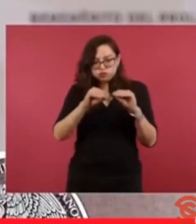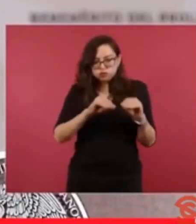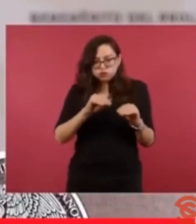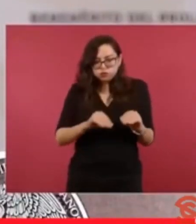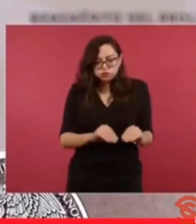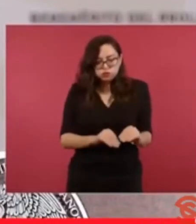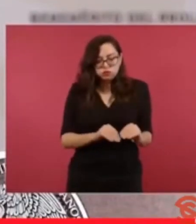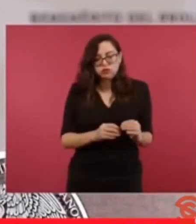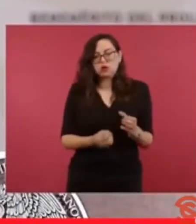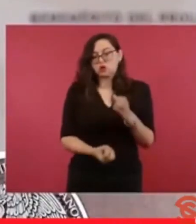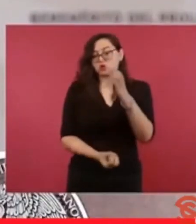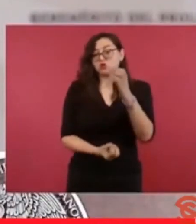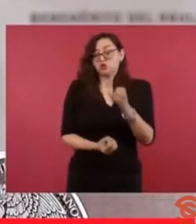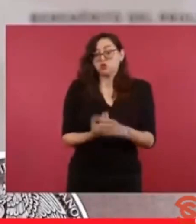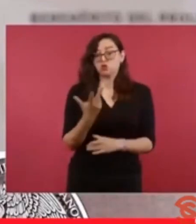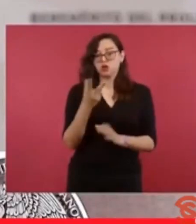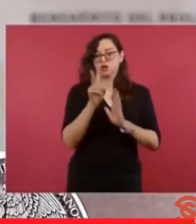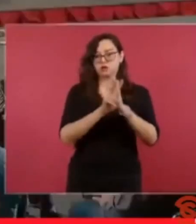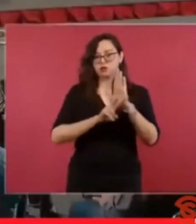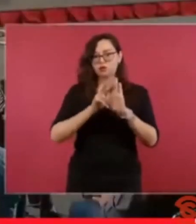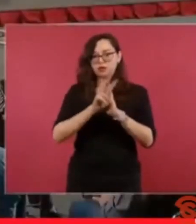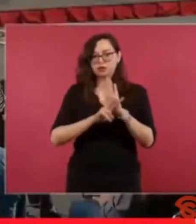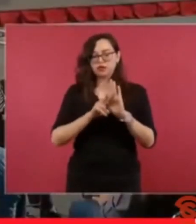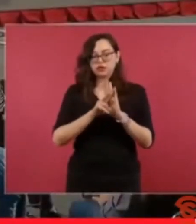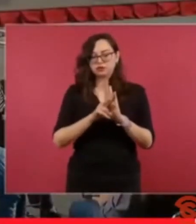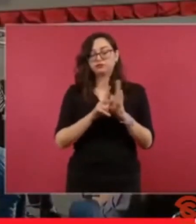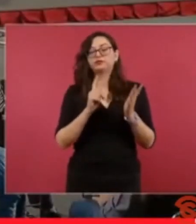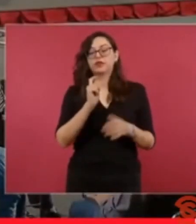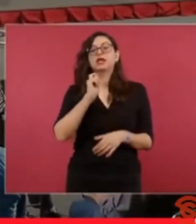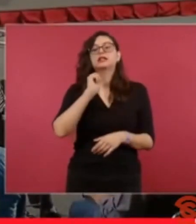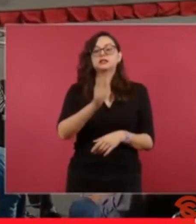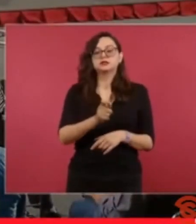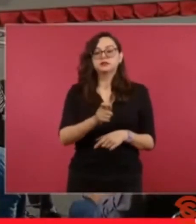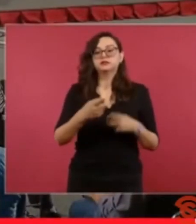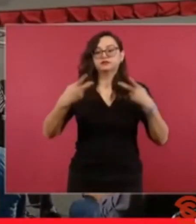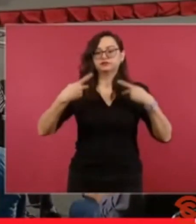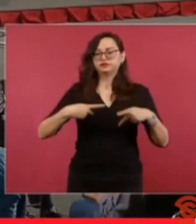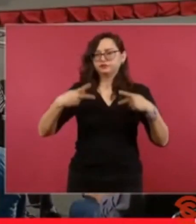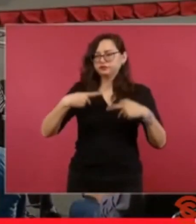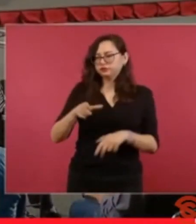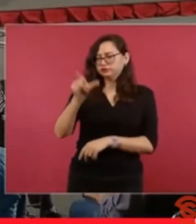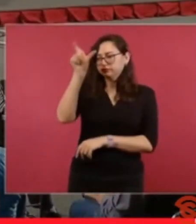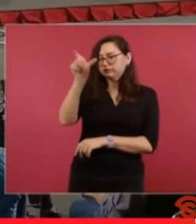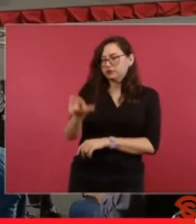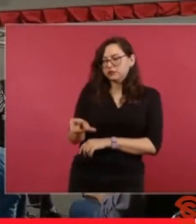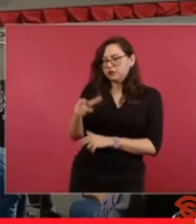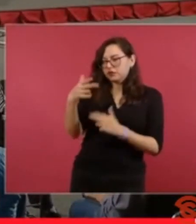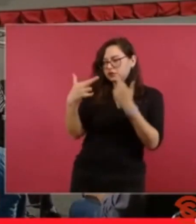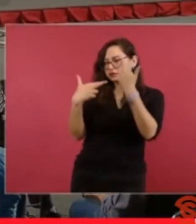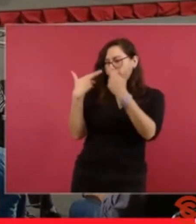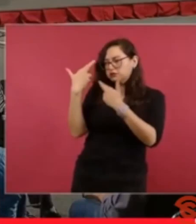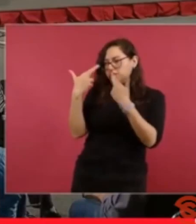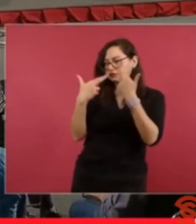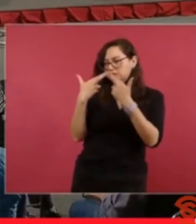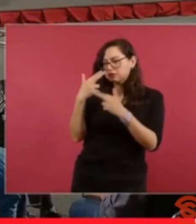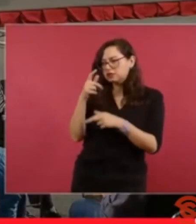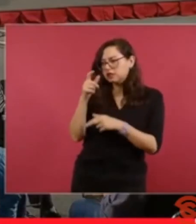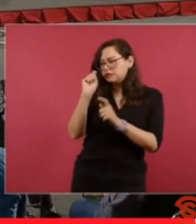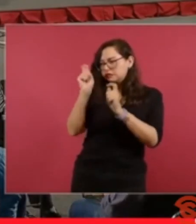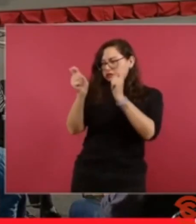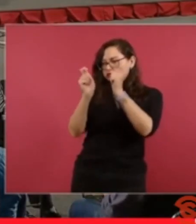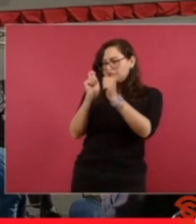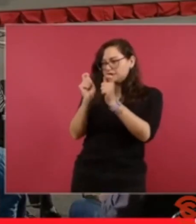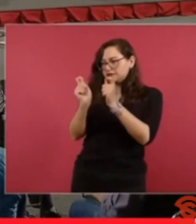llama, ¿no? El estudio de una persona a profundidad para después contratan, digamos,